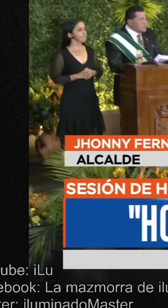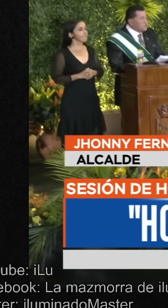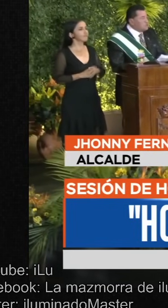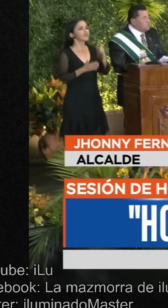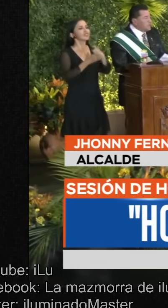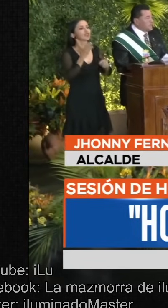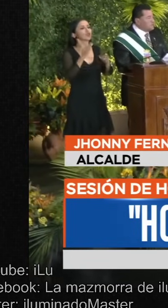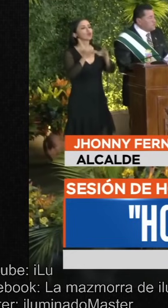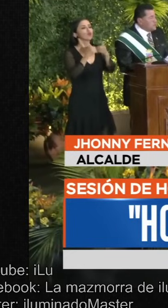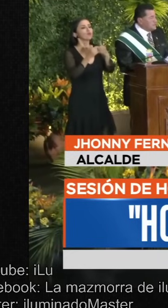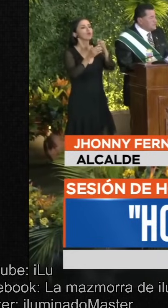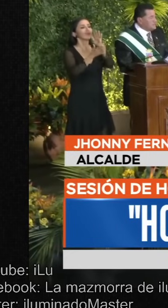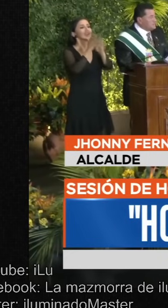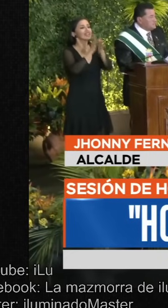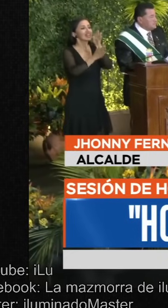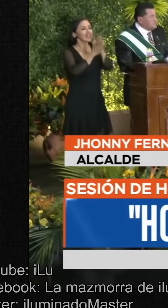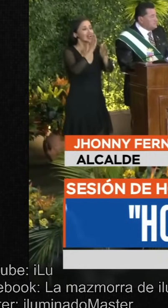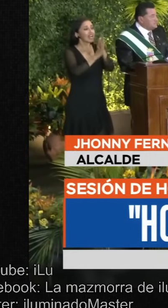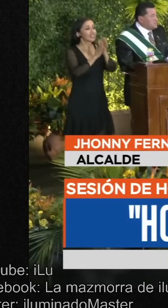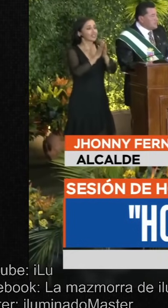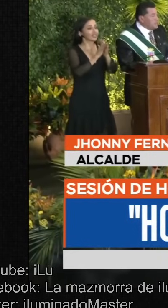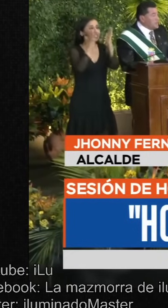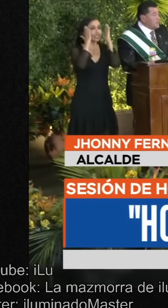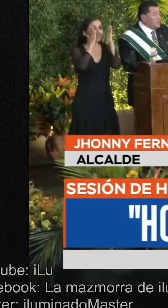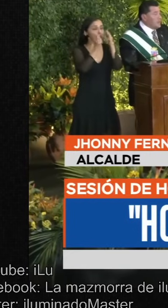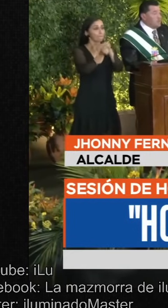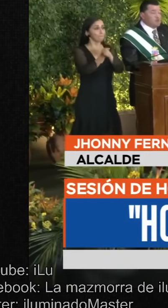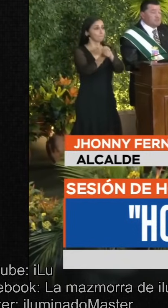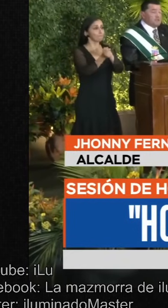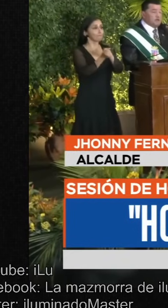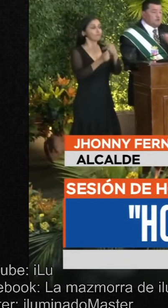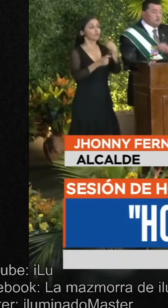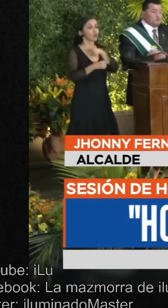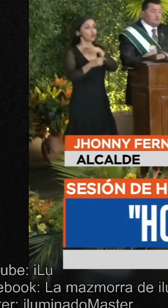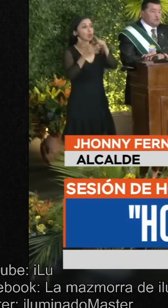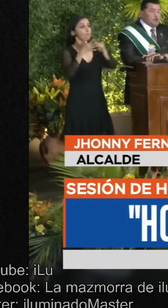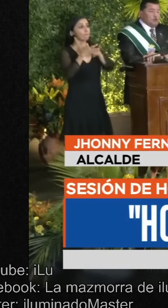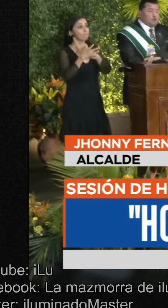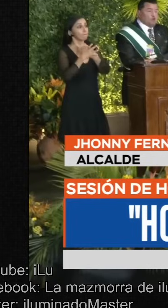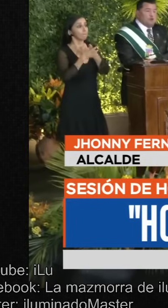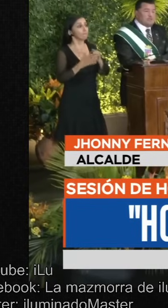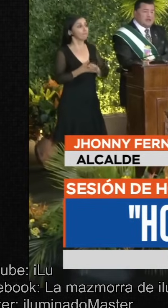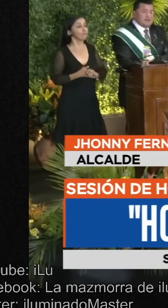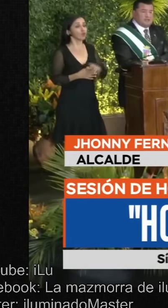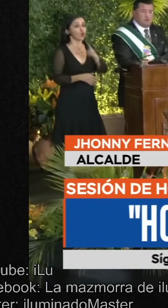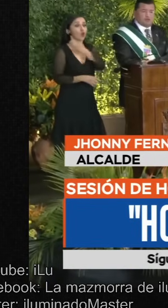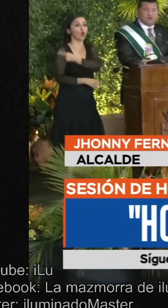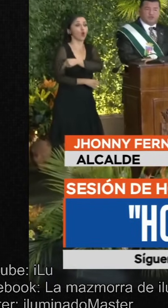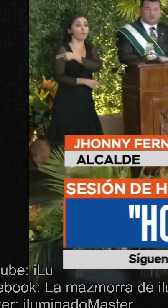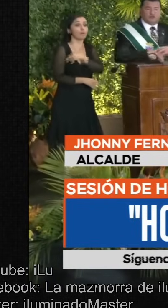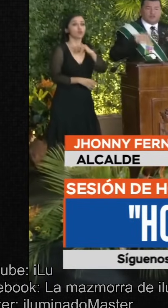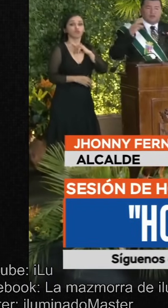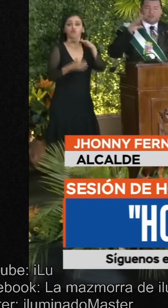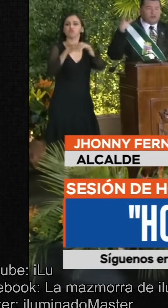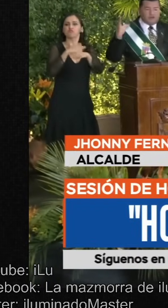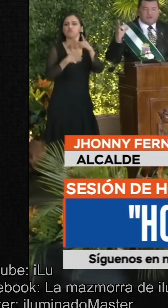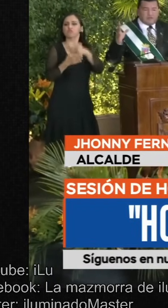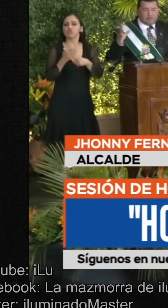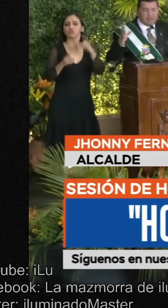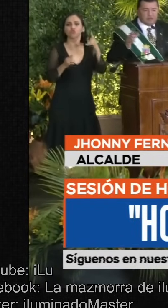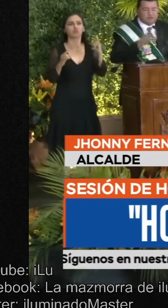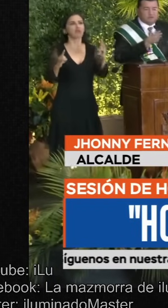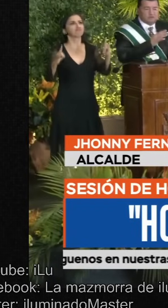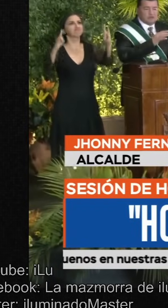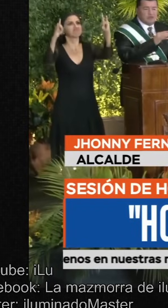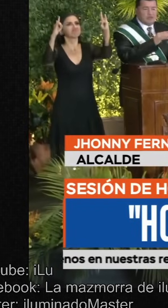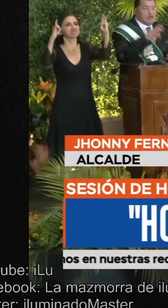de lo que es las consultas gratuitas. ¿Saben qué? Hemos empezado por un hospital que cuando yo entro solamente era un